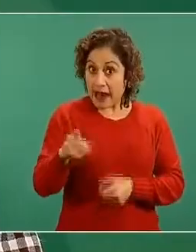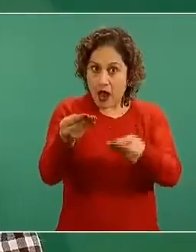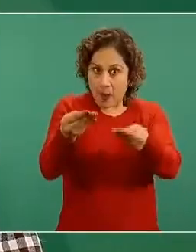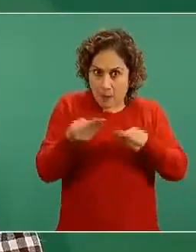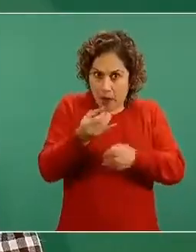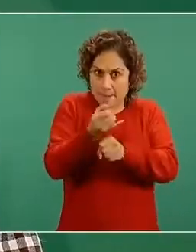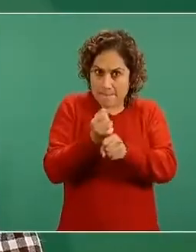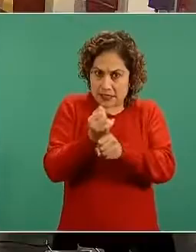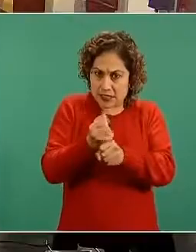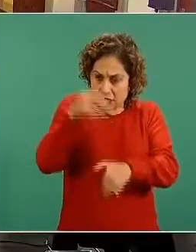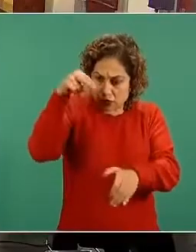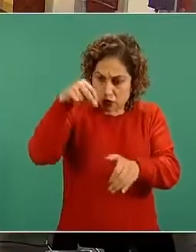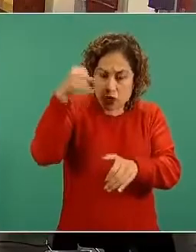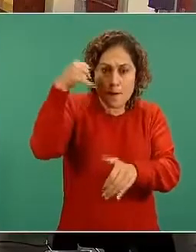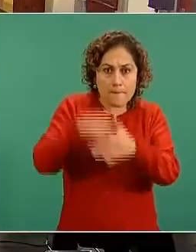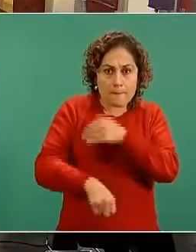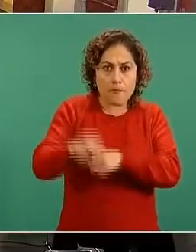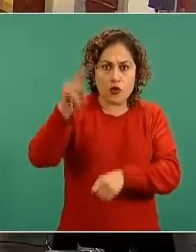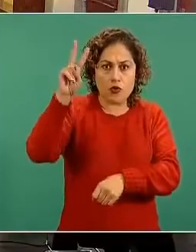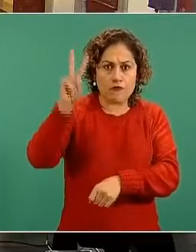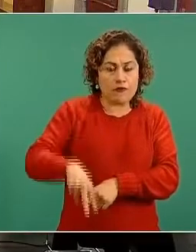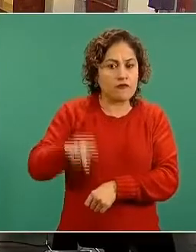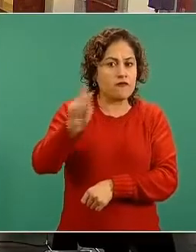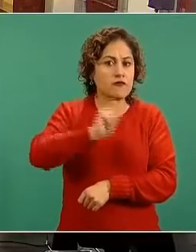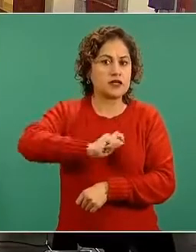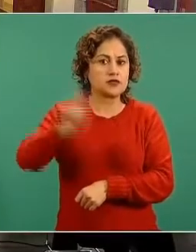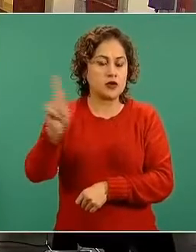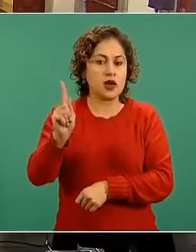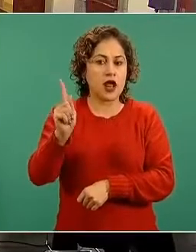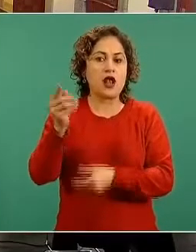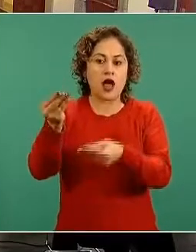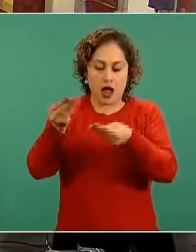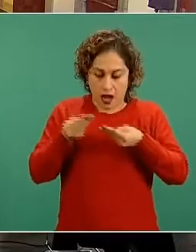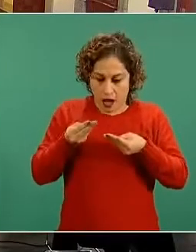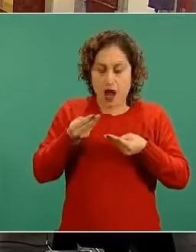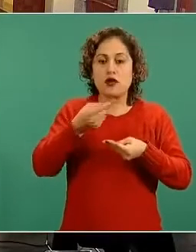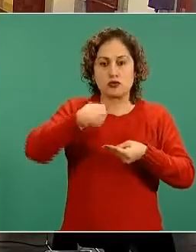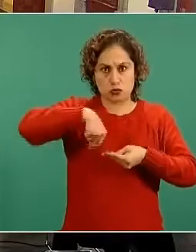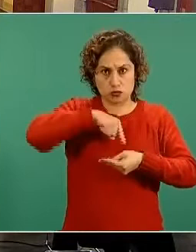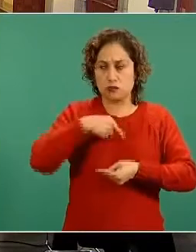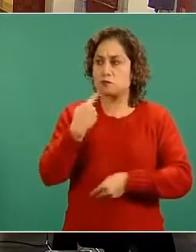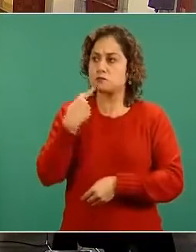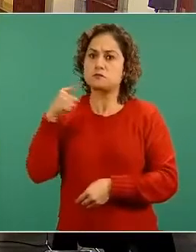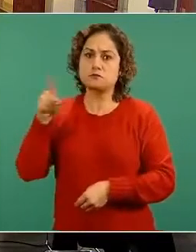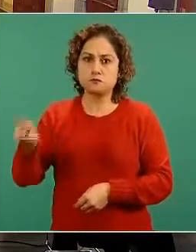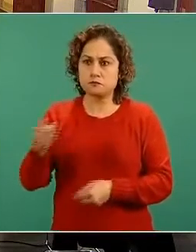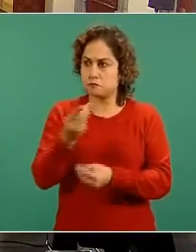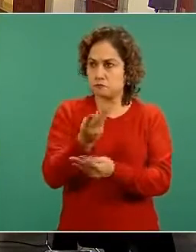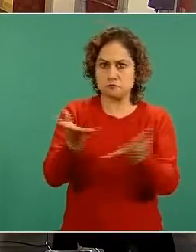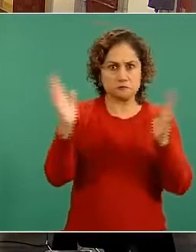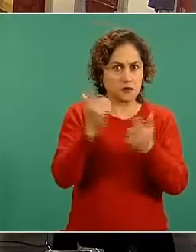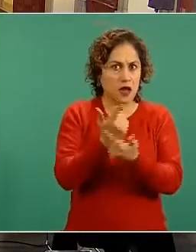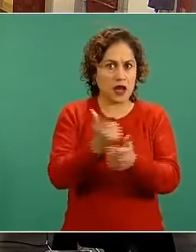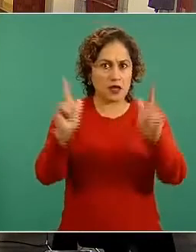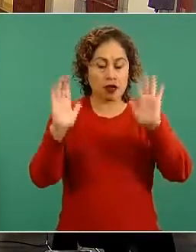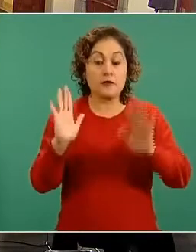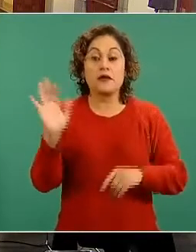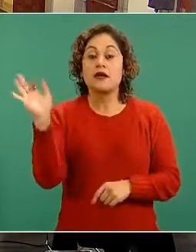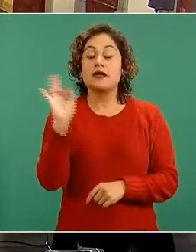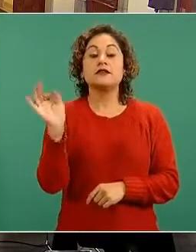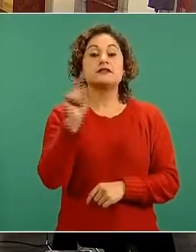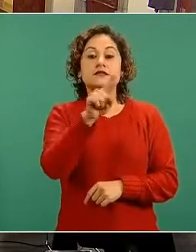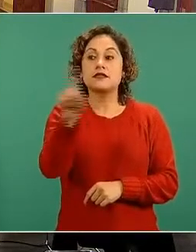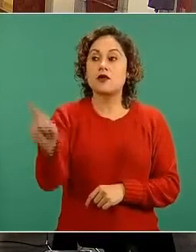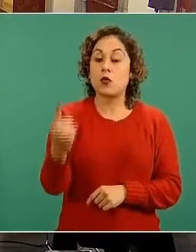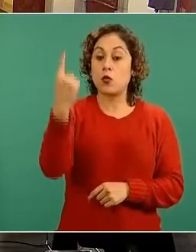trata. En donde ocurra, Y reiteramos, no es aceptable. Quien quiera que cometa estos actos